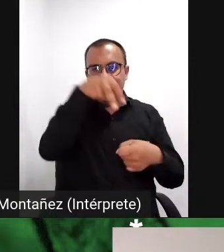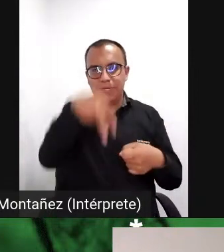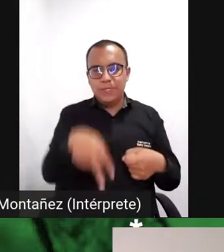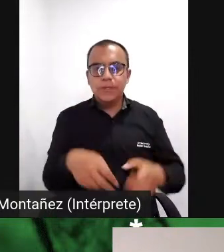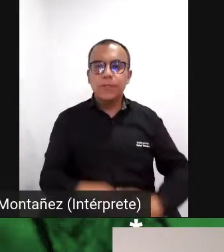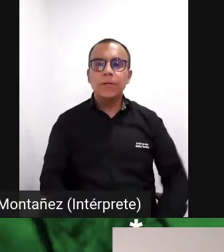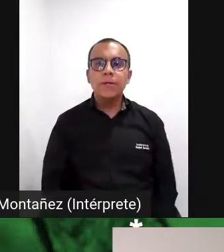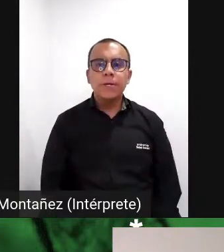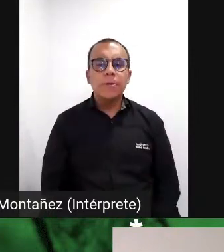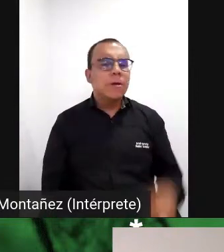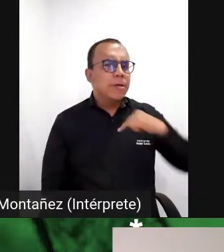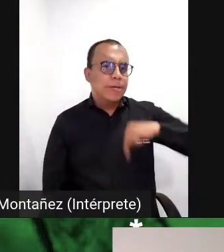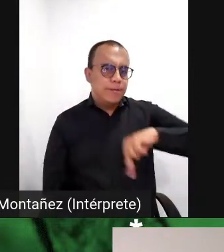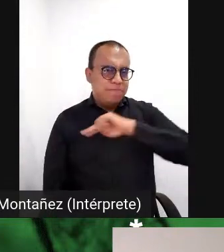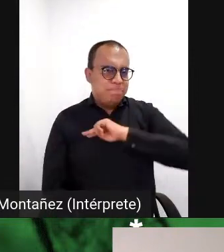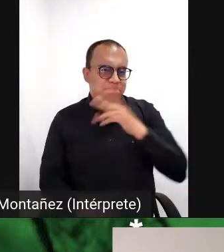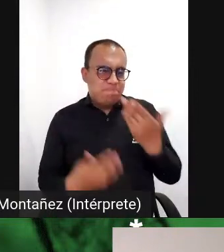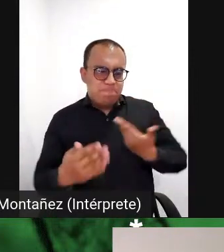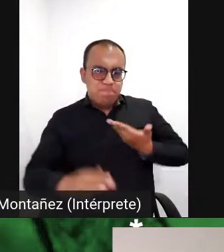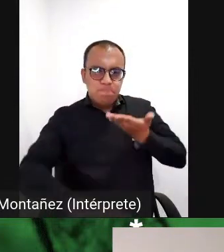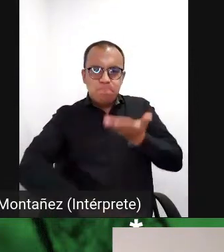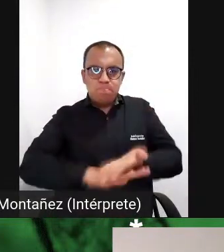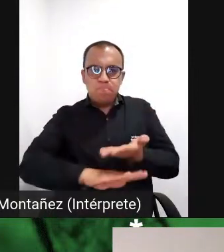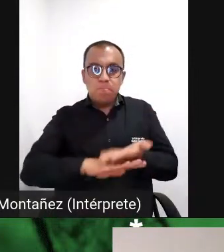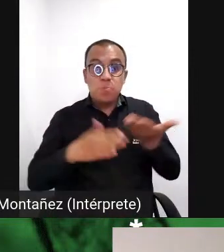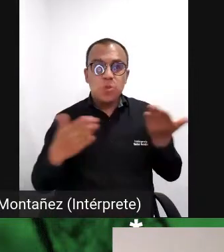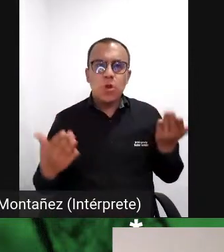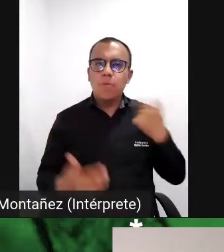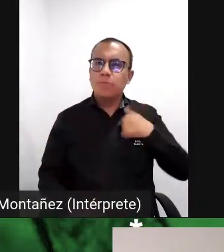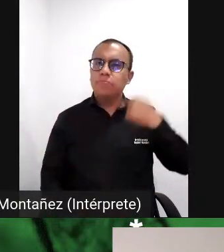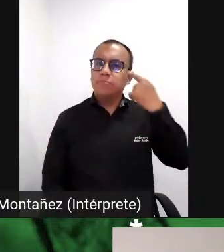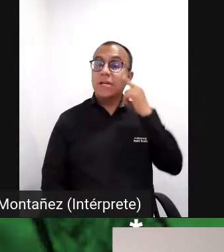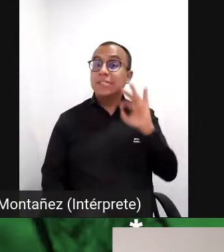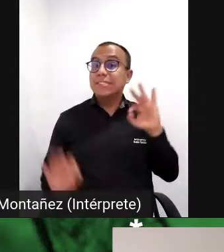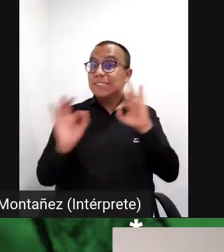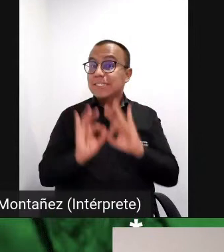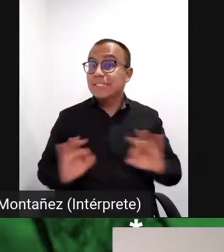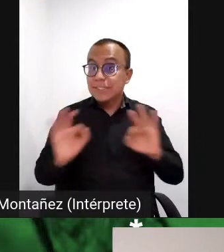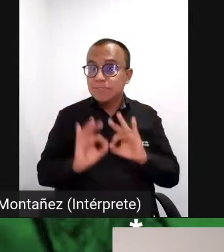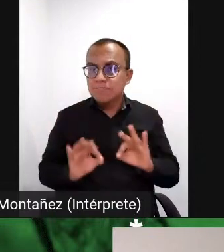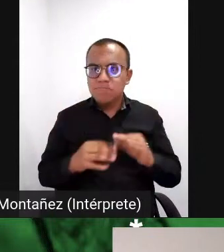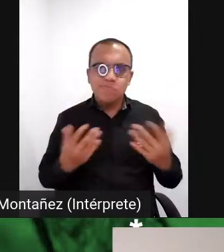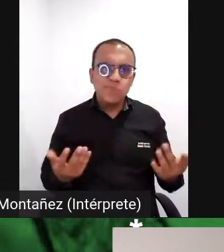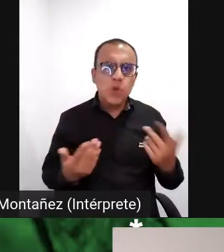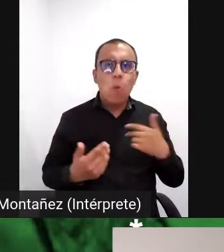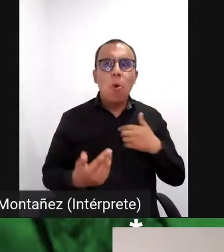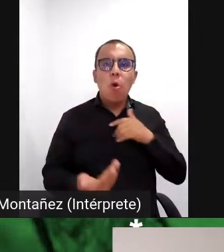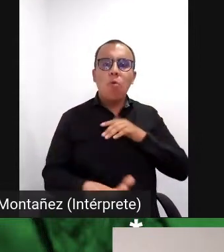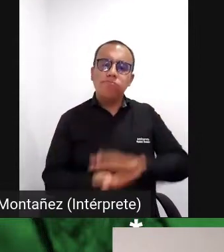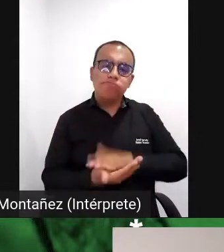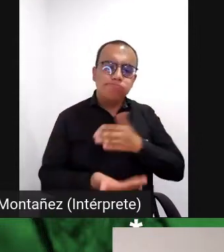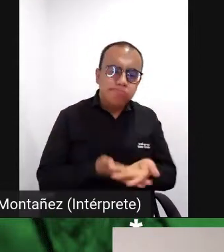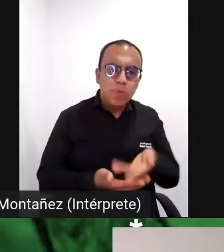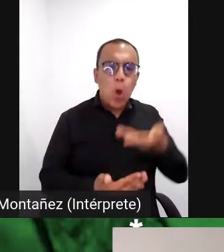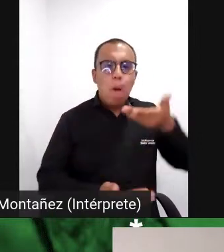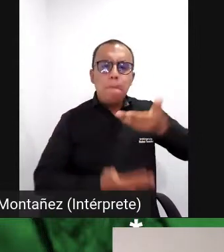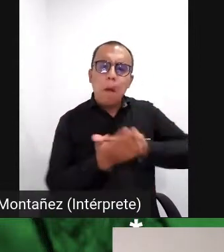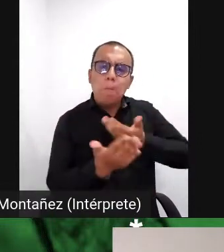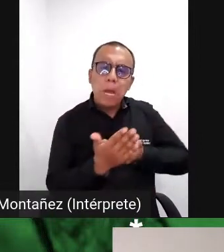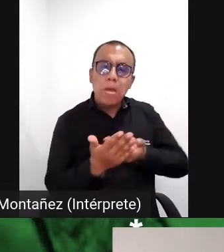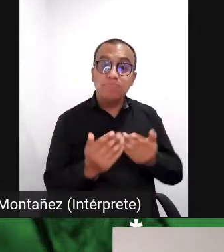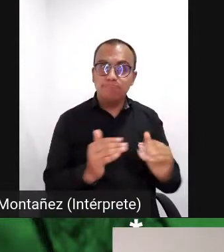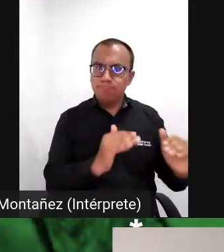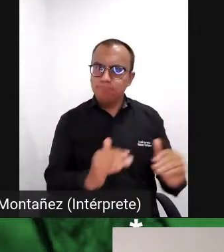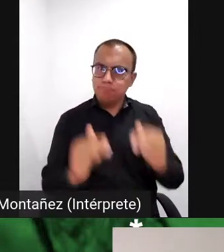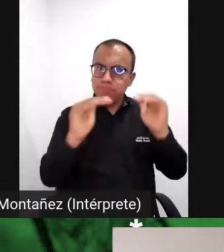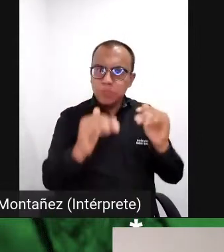Nosotros propusimos que no se hiciera una edición sencilla en el sentido de simplemente traducir a un papel más modesto o a una escala un poquito más chiquita